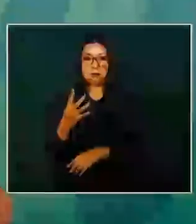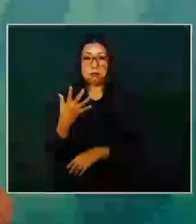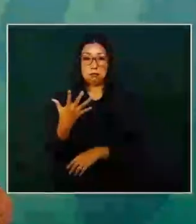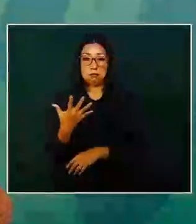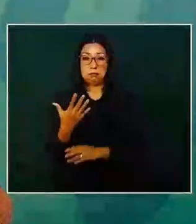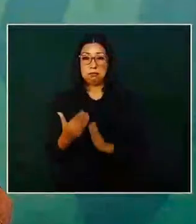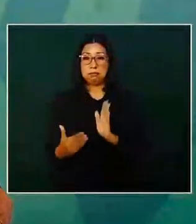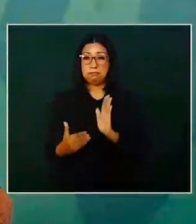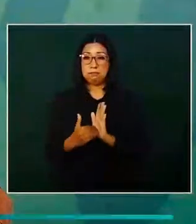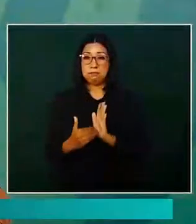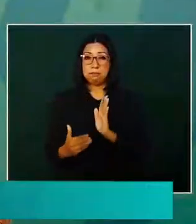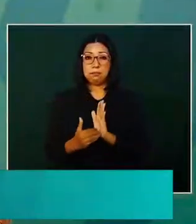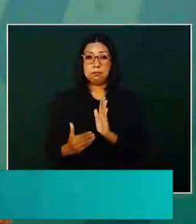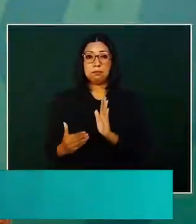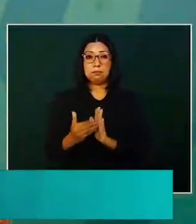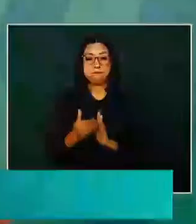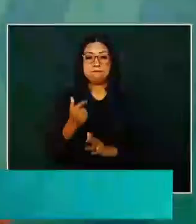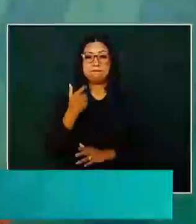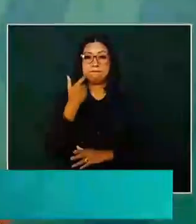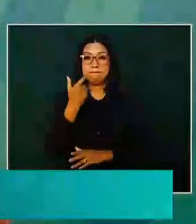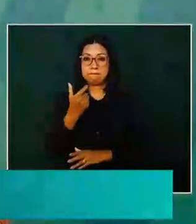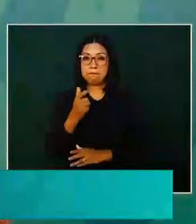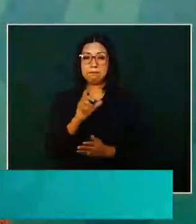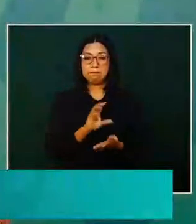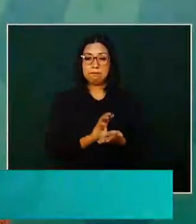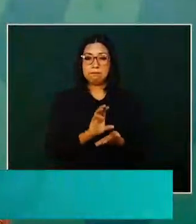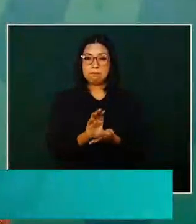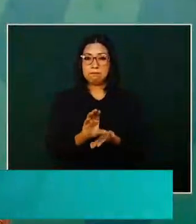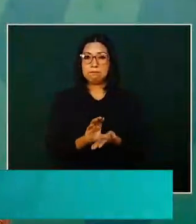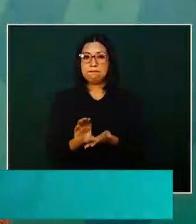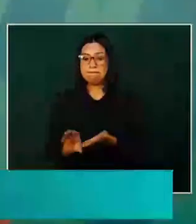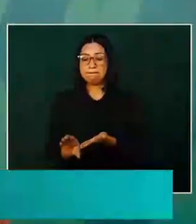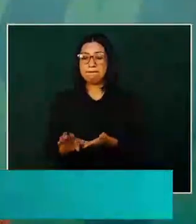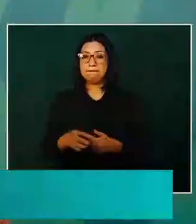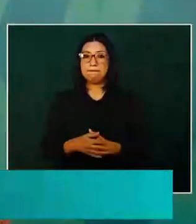creo que en un año